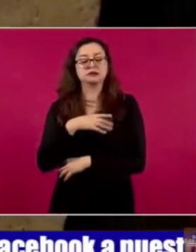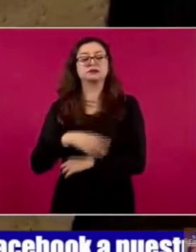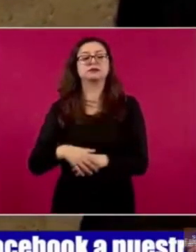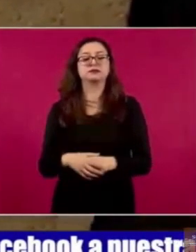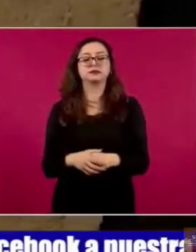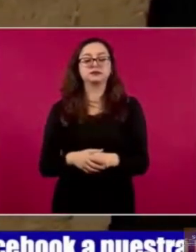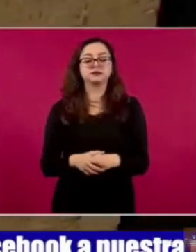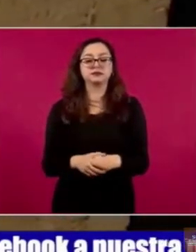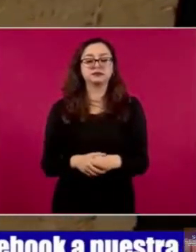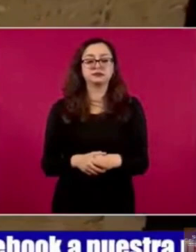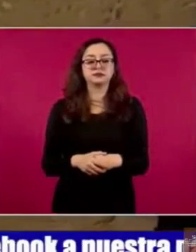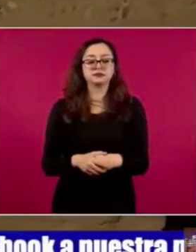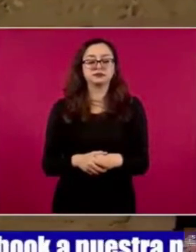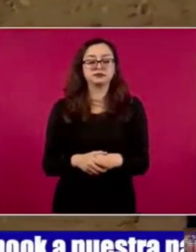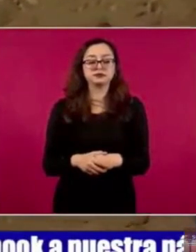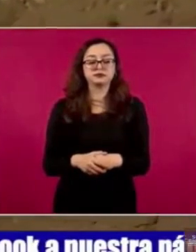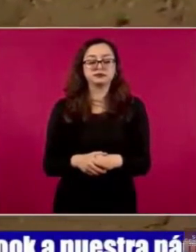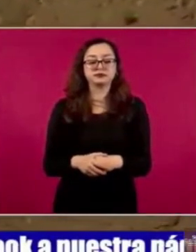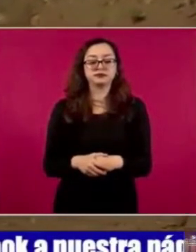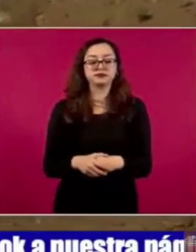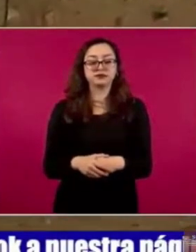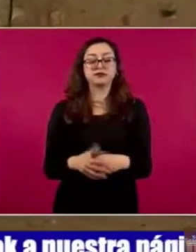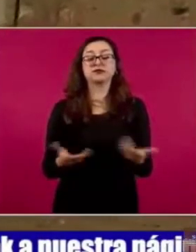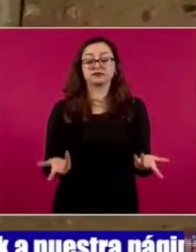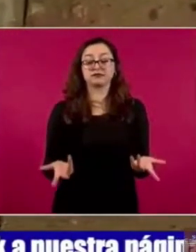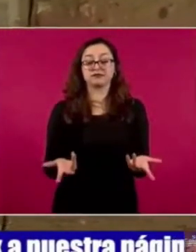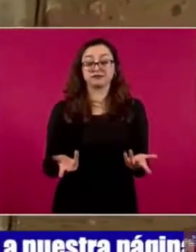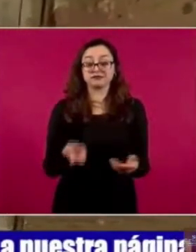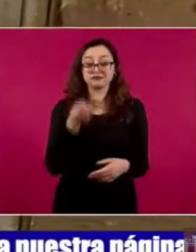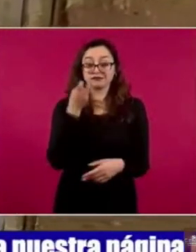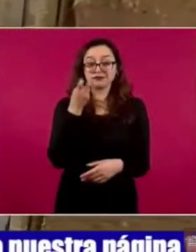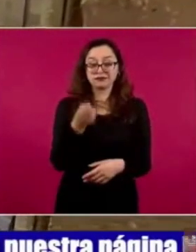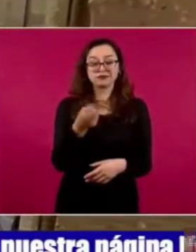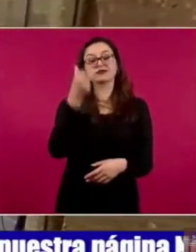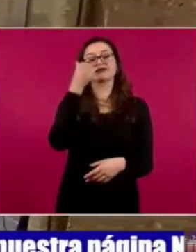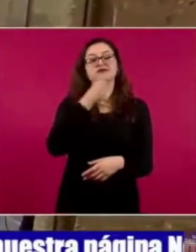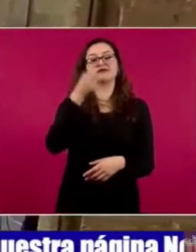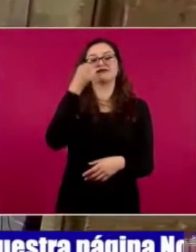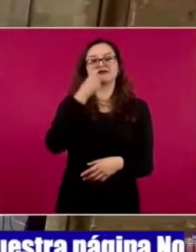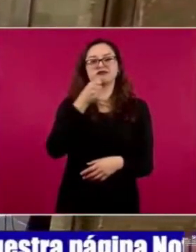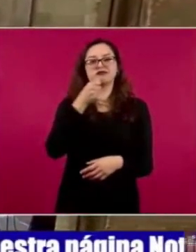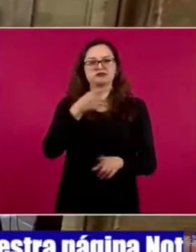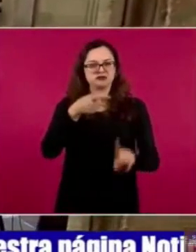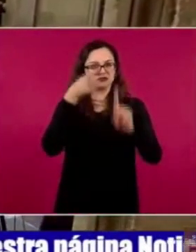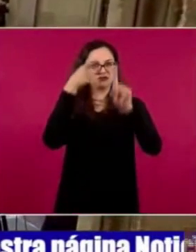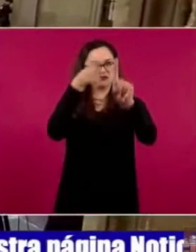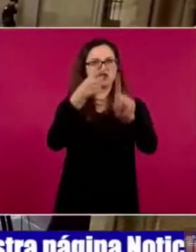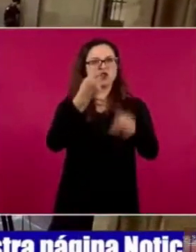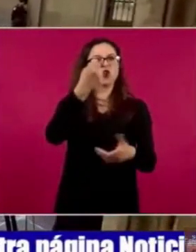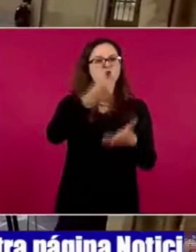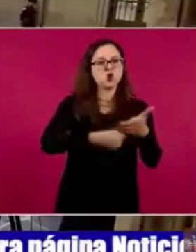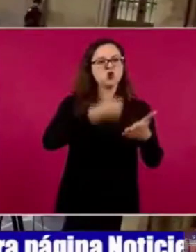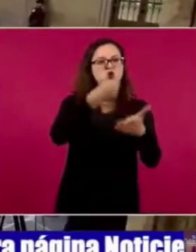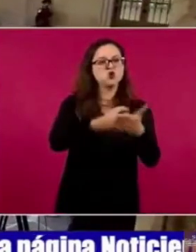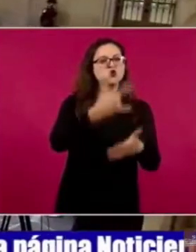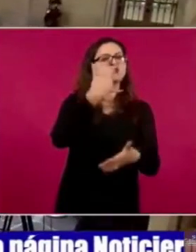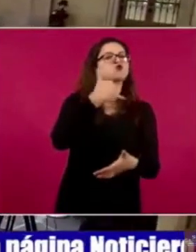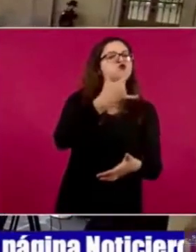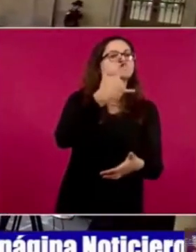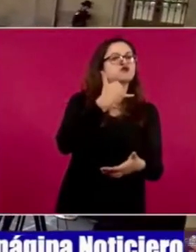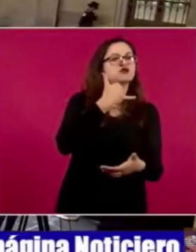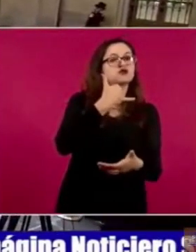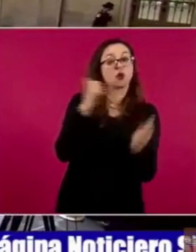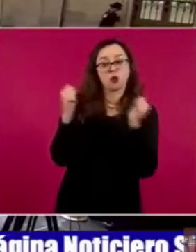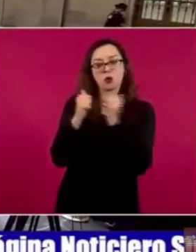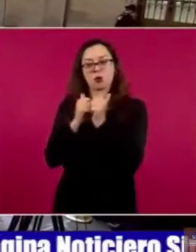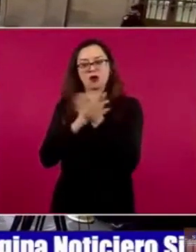Pero no dejaba de mezclar su causa con el amor y le confesaba